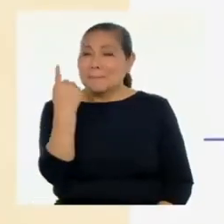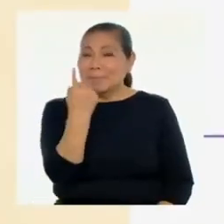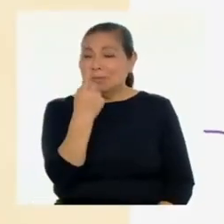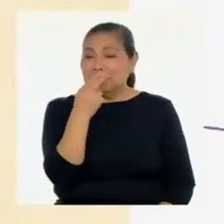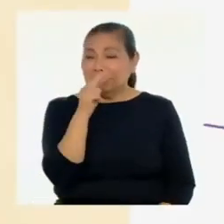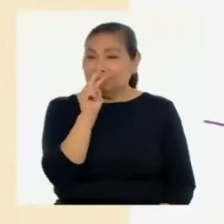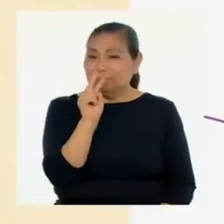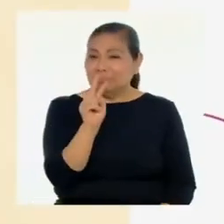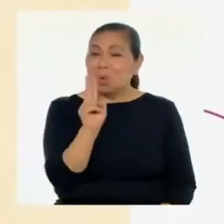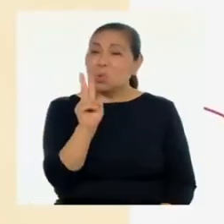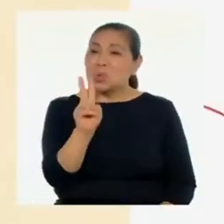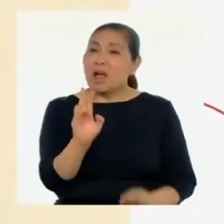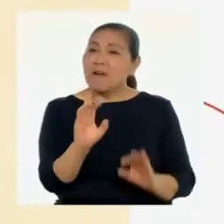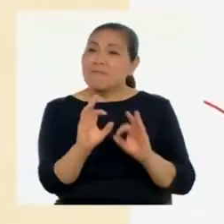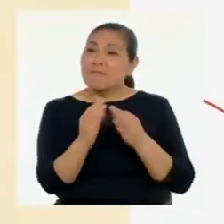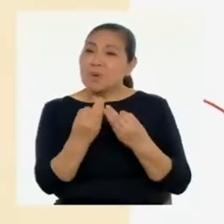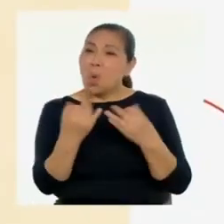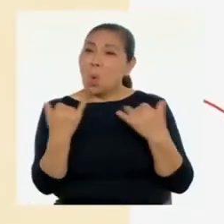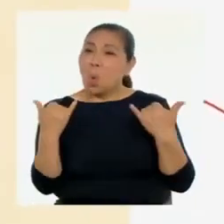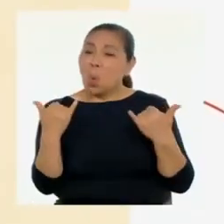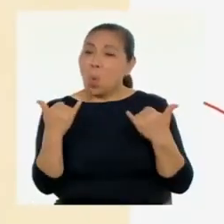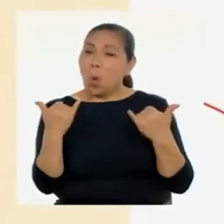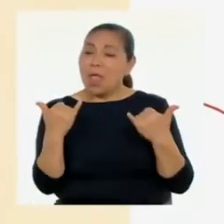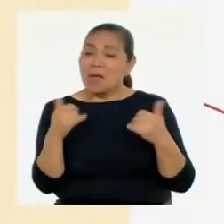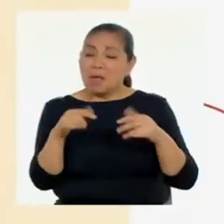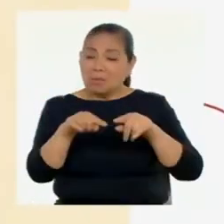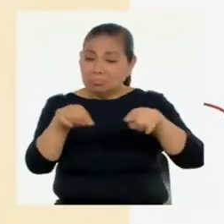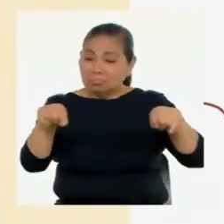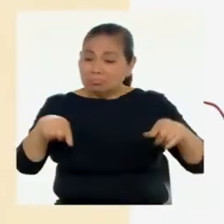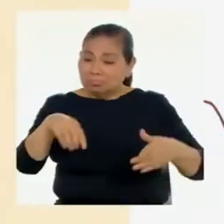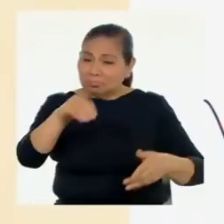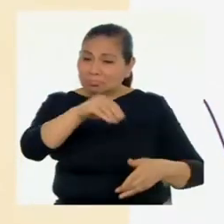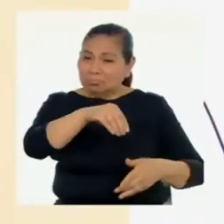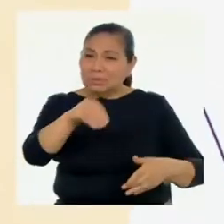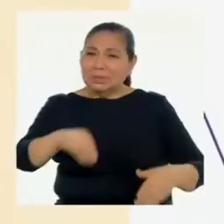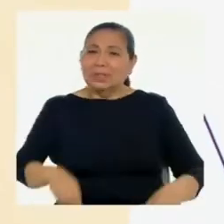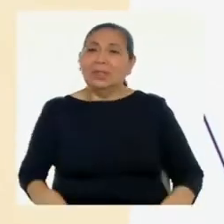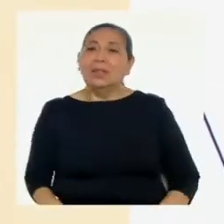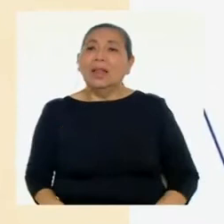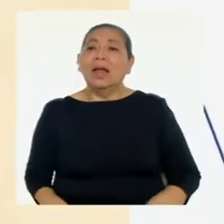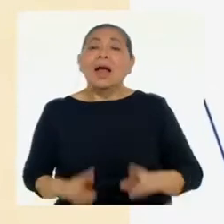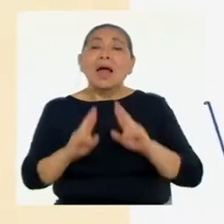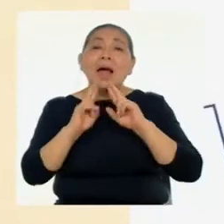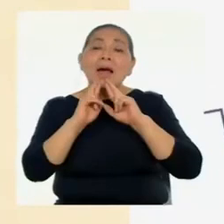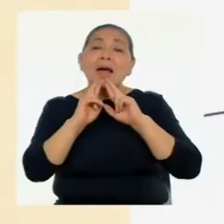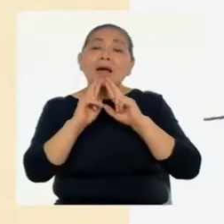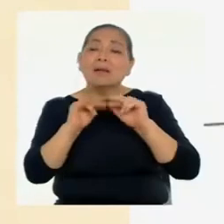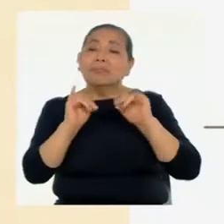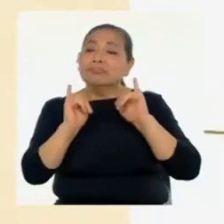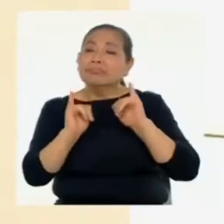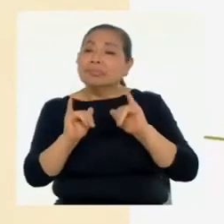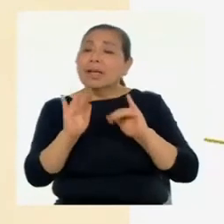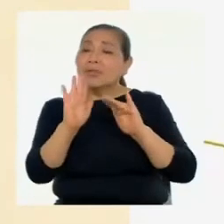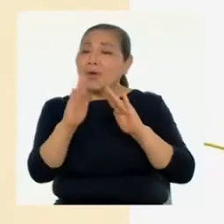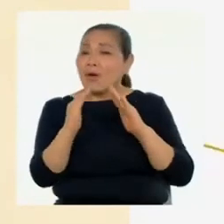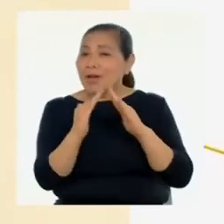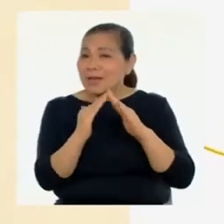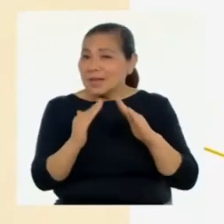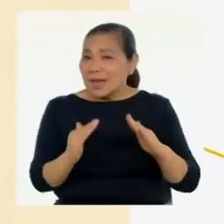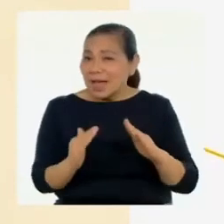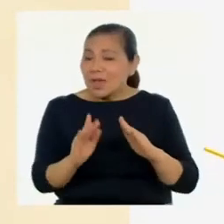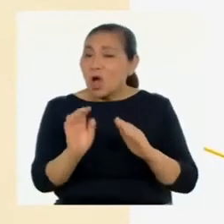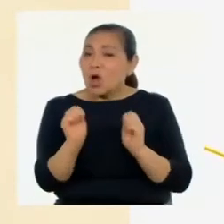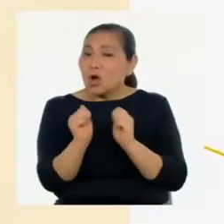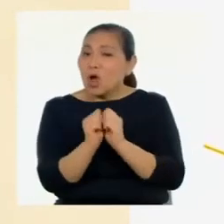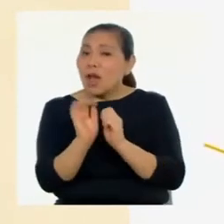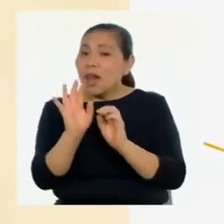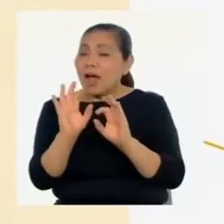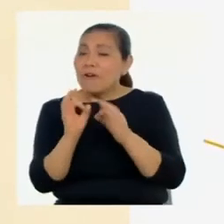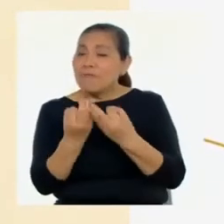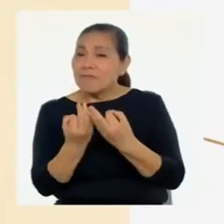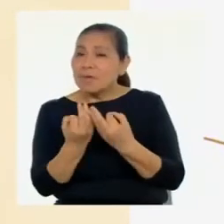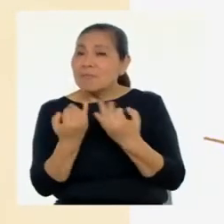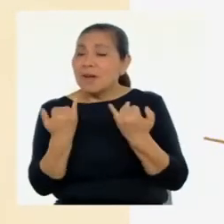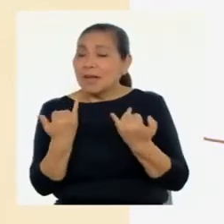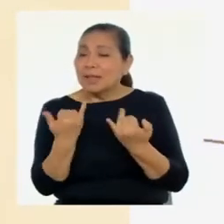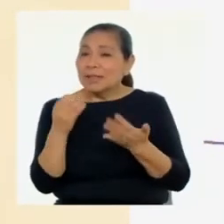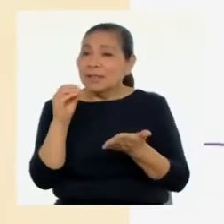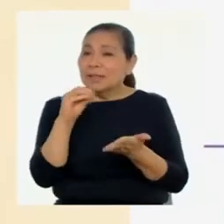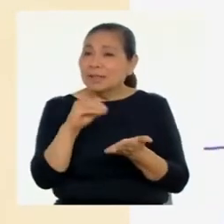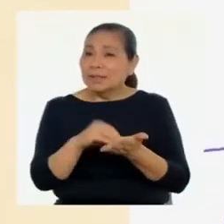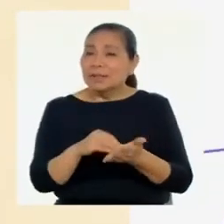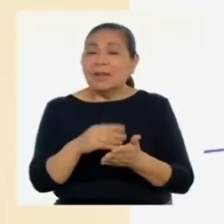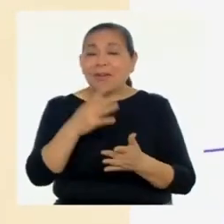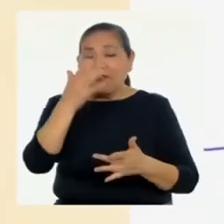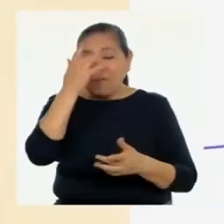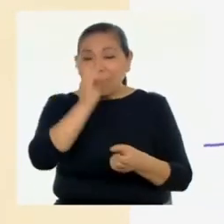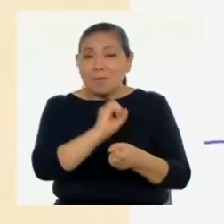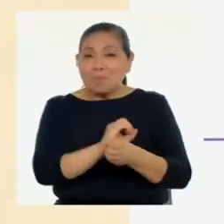primer afiche hay una familia jugando un juego de mesa. Y el mensaje es recomendar la permanencia en casa junto con la familia durante este